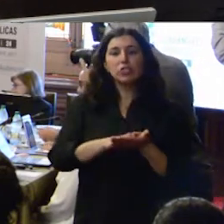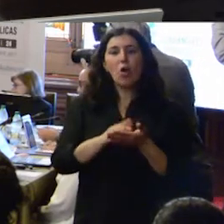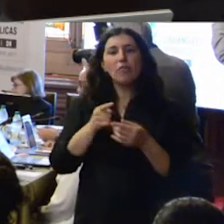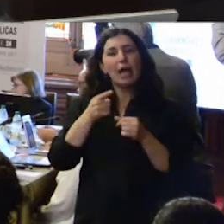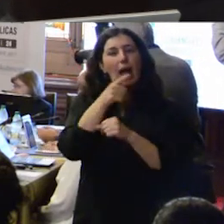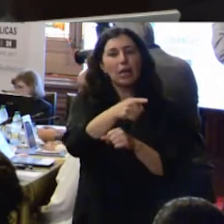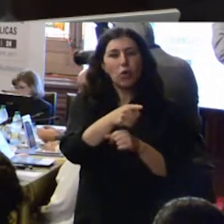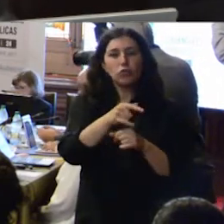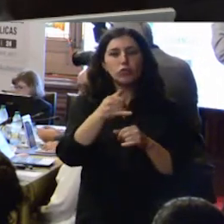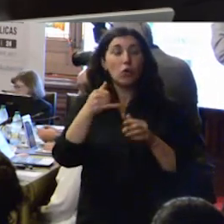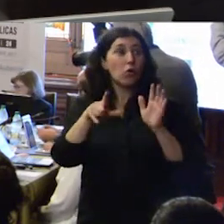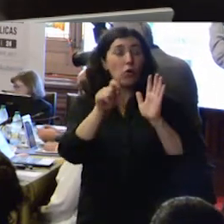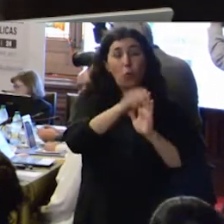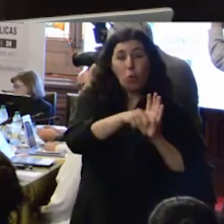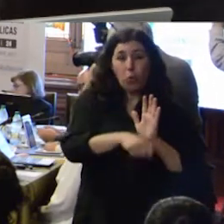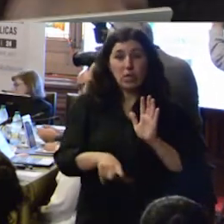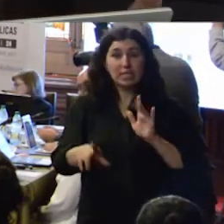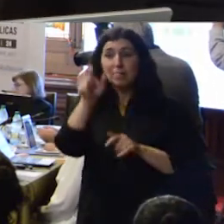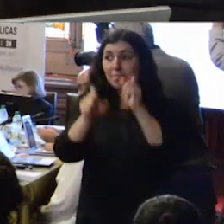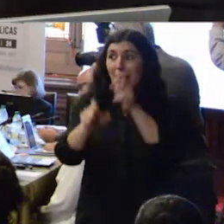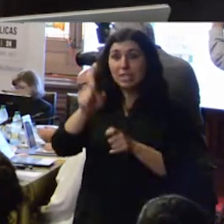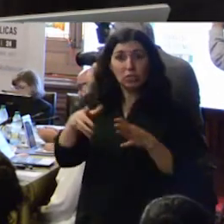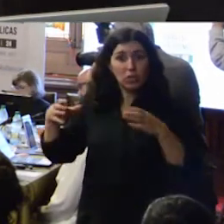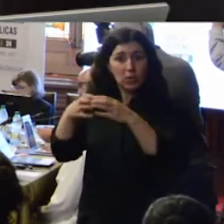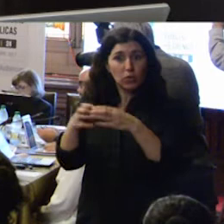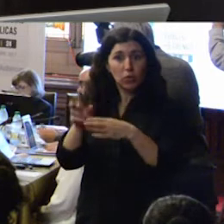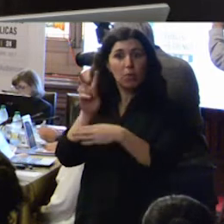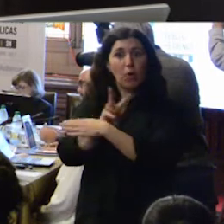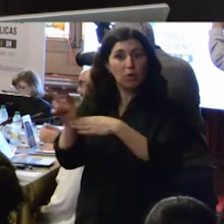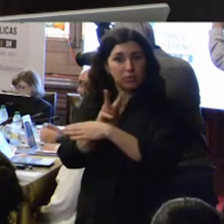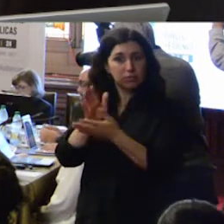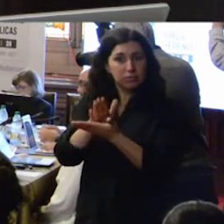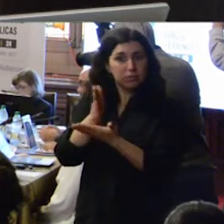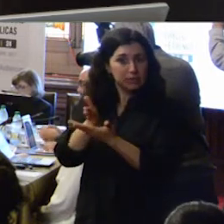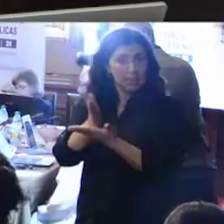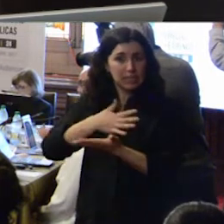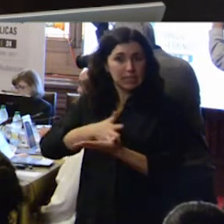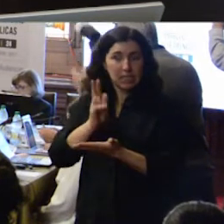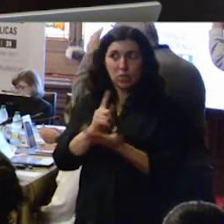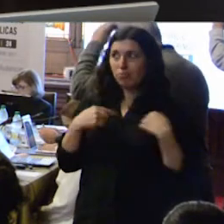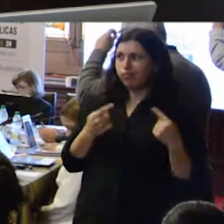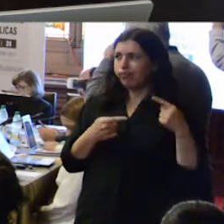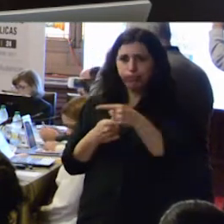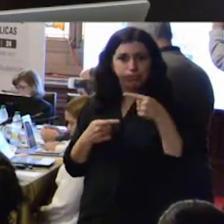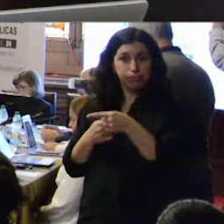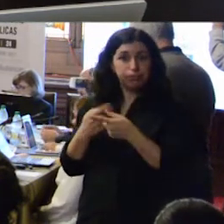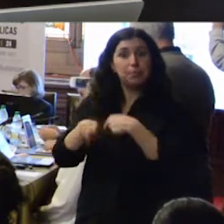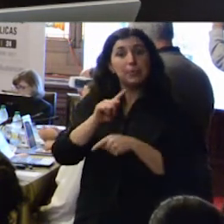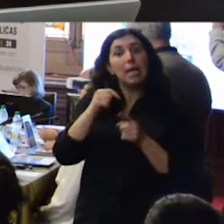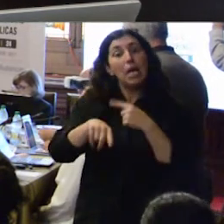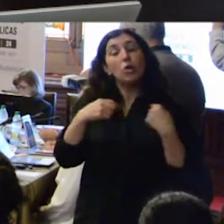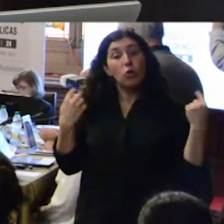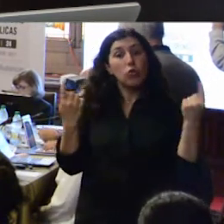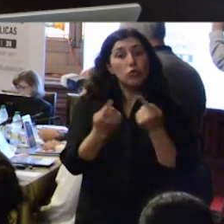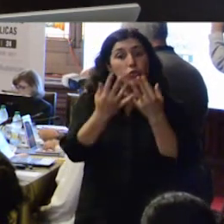activistas, defensores y defensoras de derechos humanos. Para la Red de Derechos Humanos de Panamá, es precisa nuestra participación en